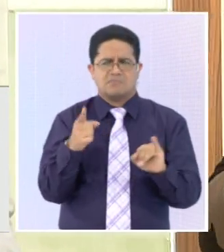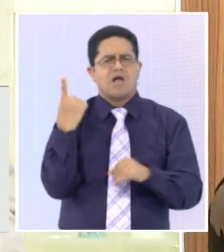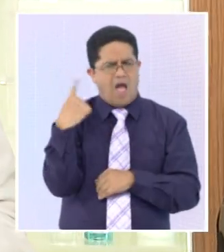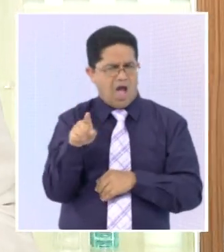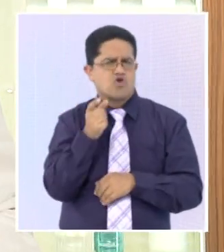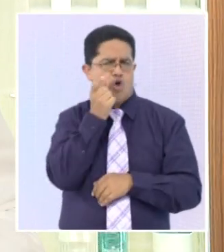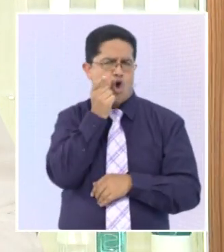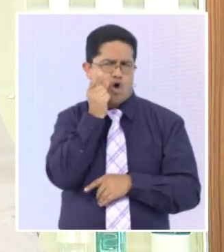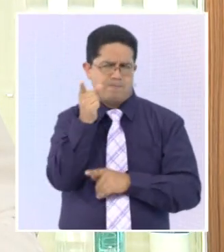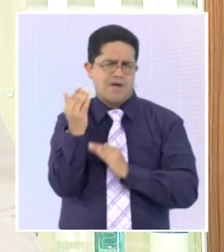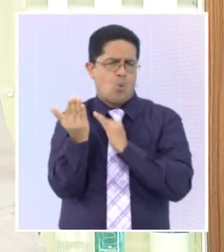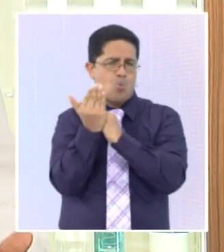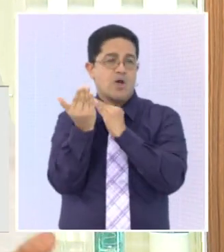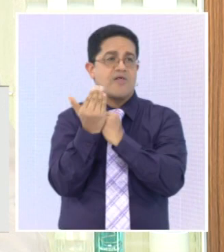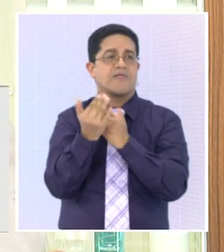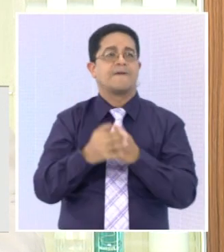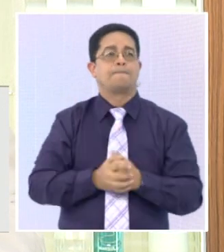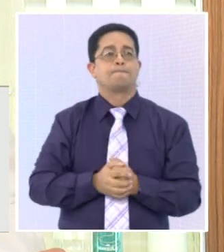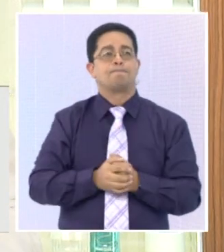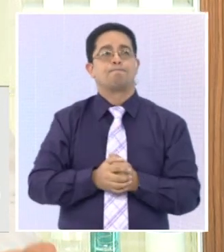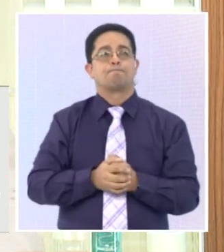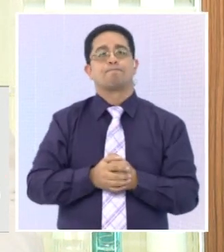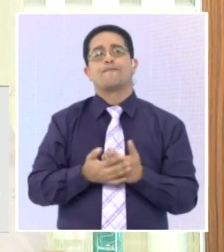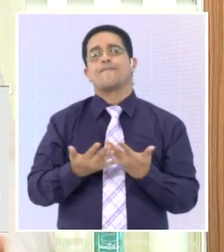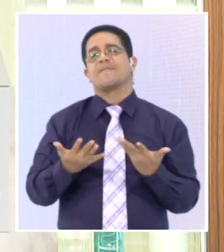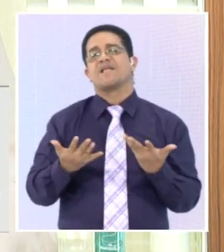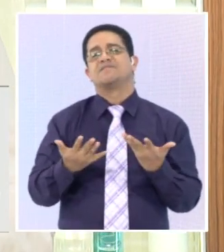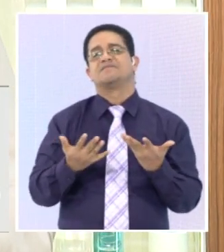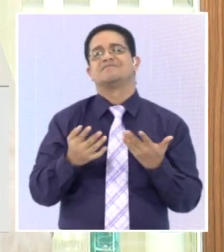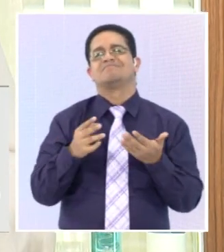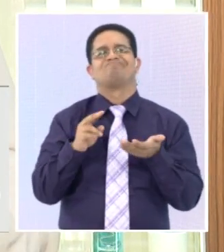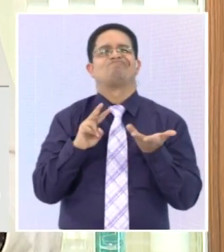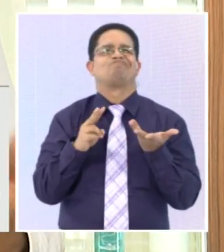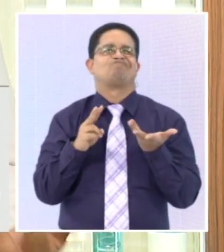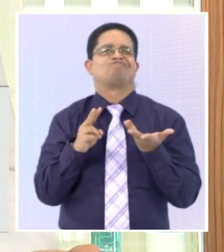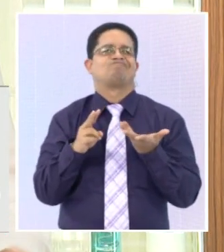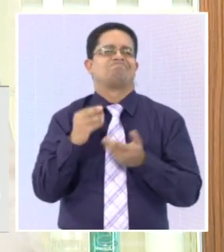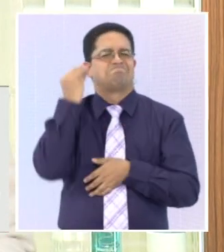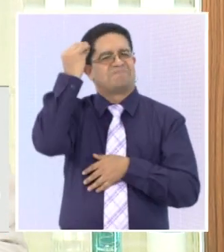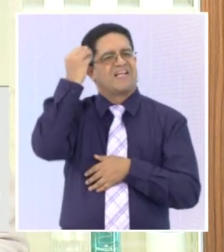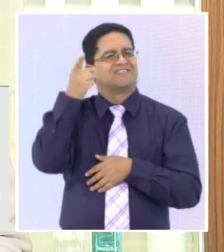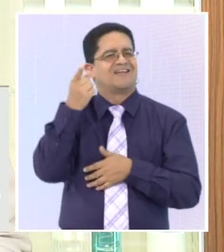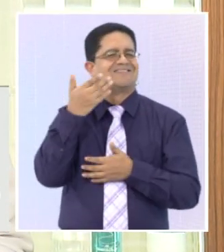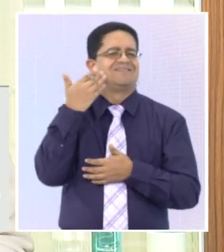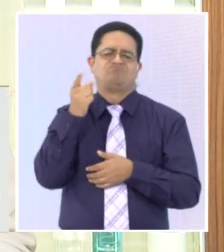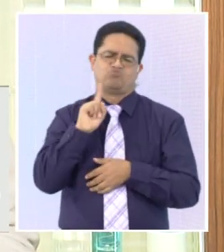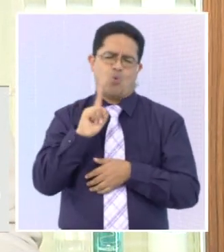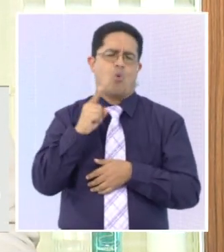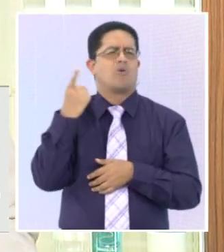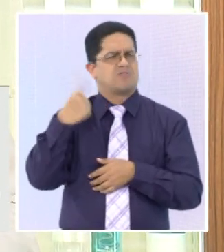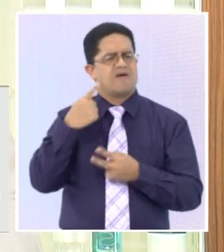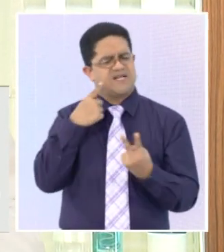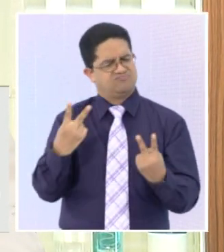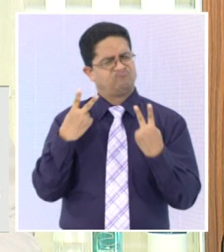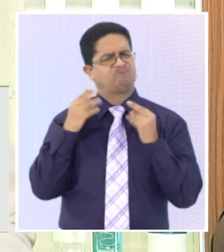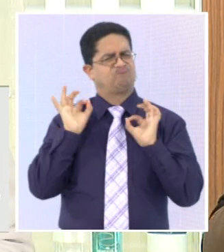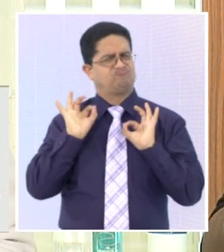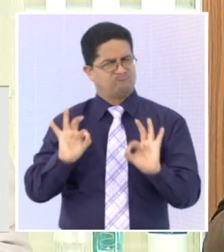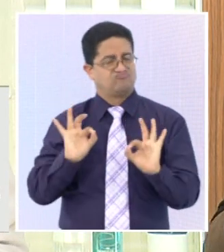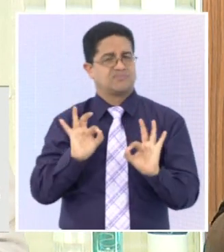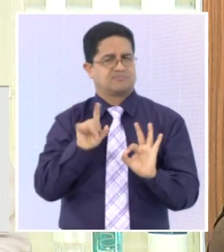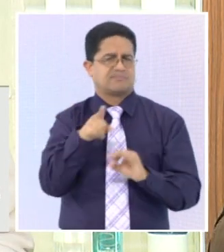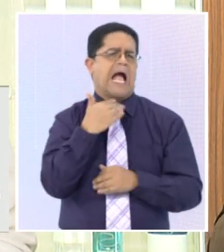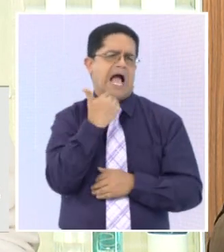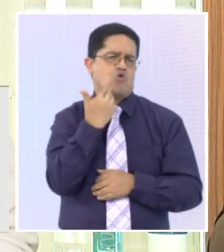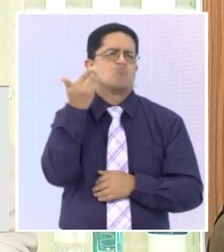La verdad es que más allá de sentirse uno afeminado, más bien uno tiene que sentirse también bello con su piel, creo que es una parte